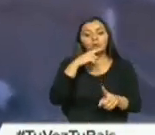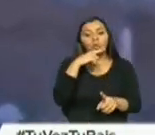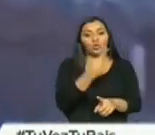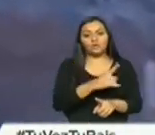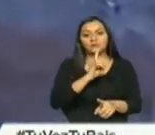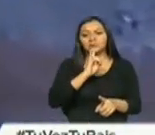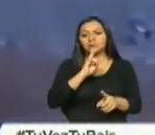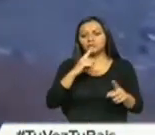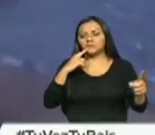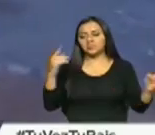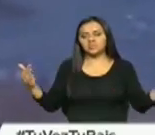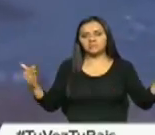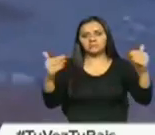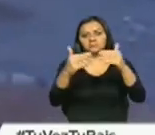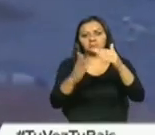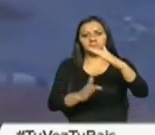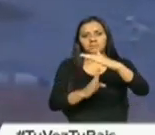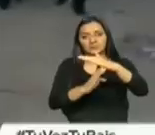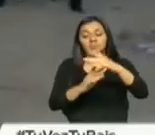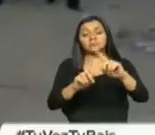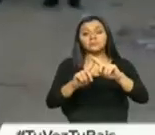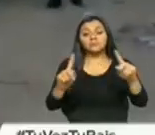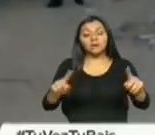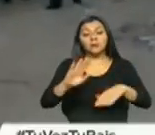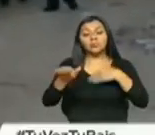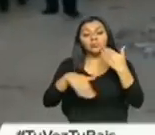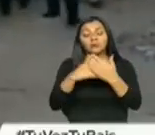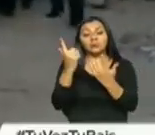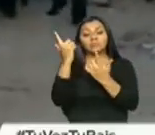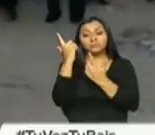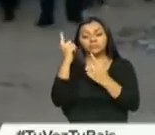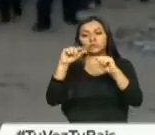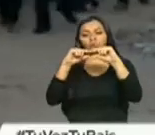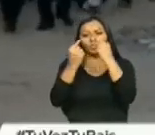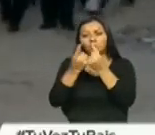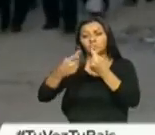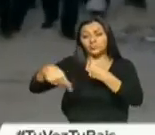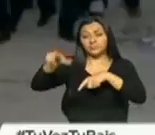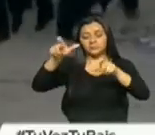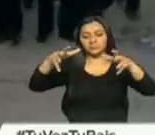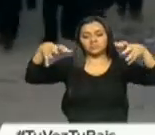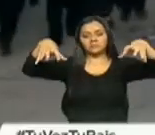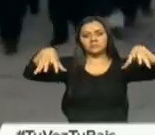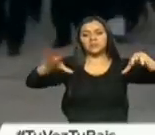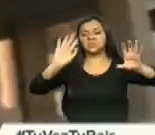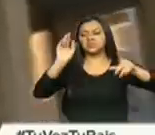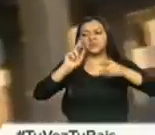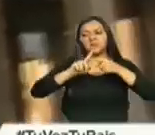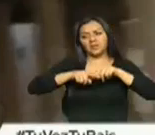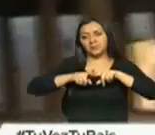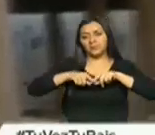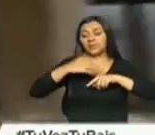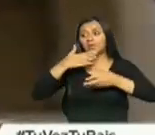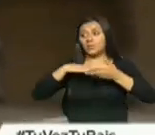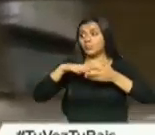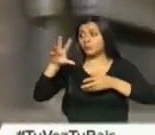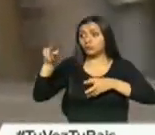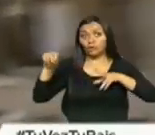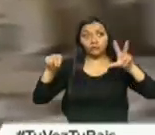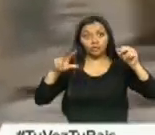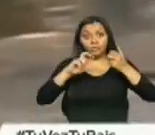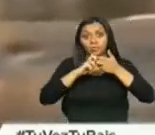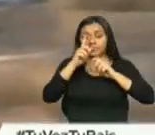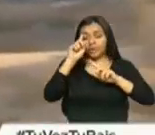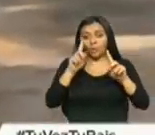Estados Unidos. Pero tanto las Fuerzas Armadas como los grupos rebeldes han precisado que se reservan el derecho a responder a cualquier violación